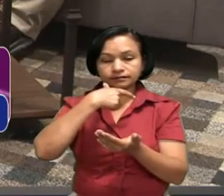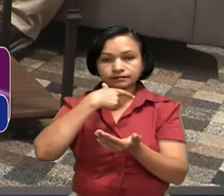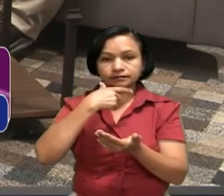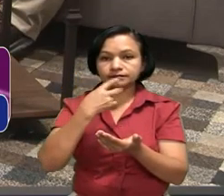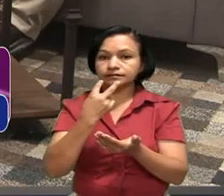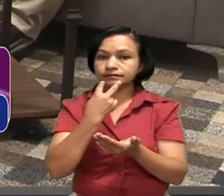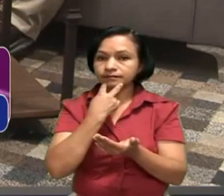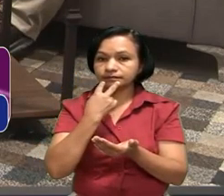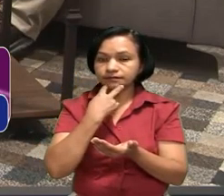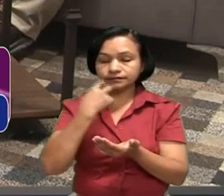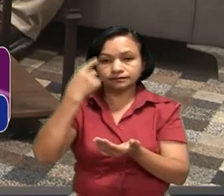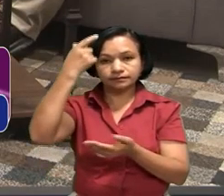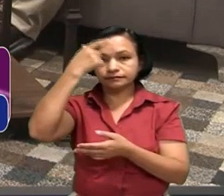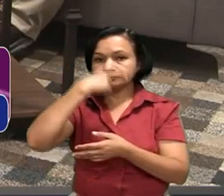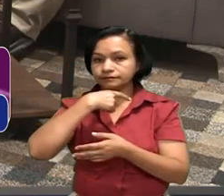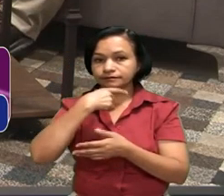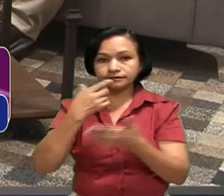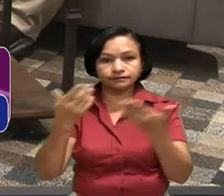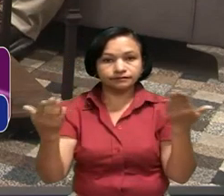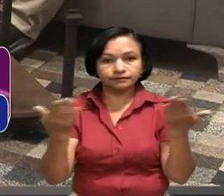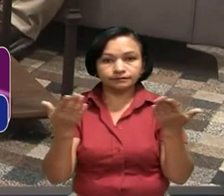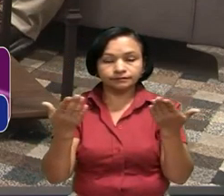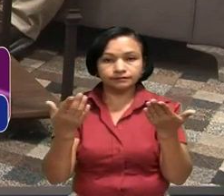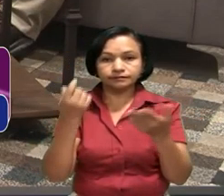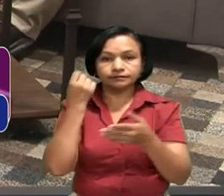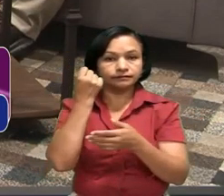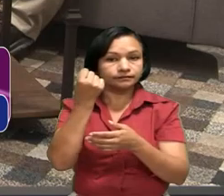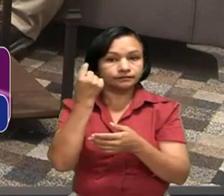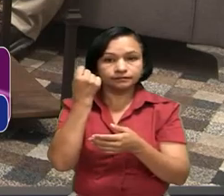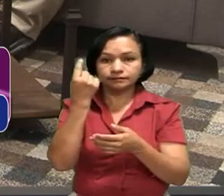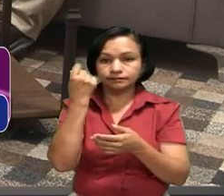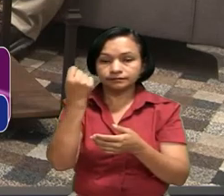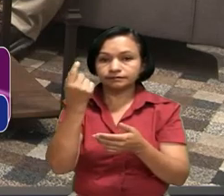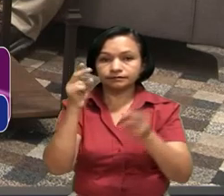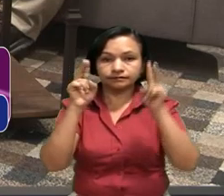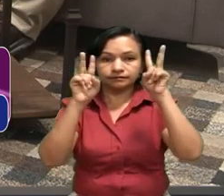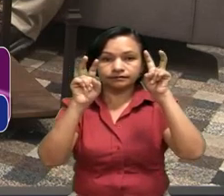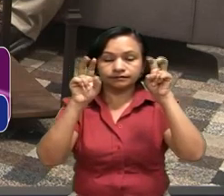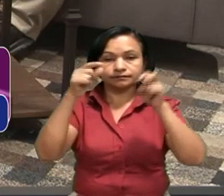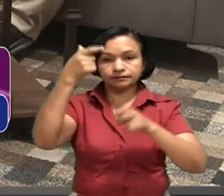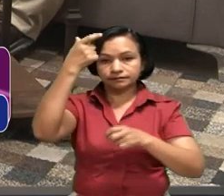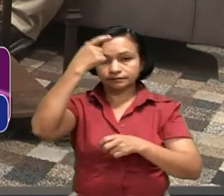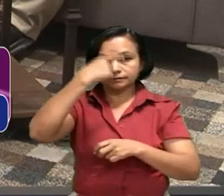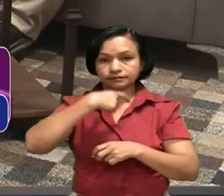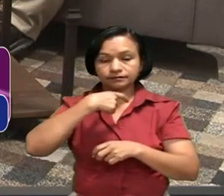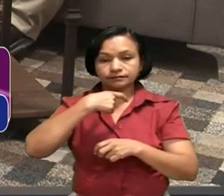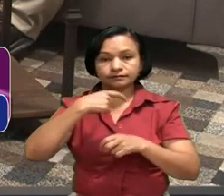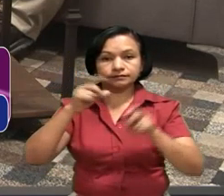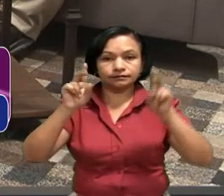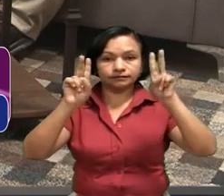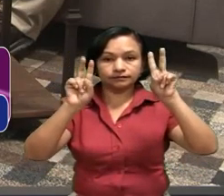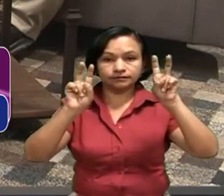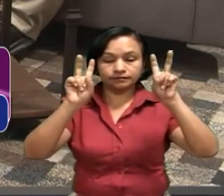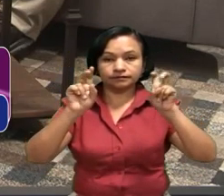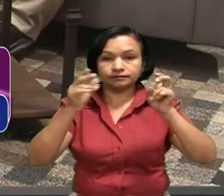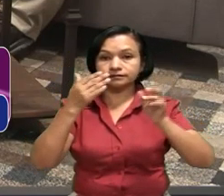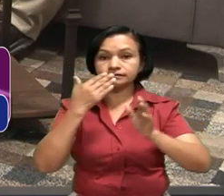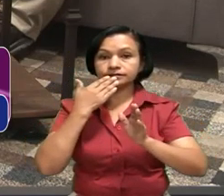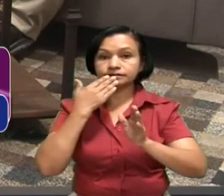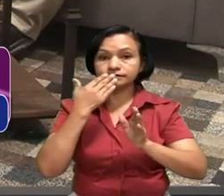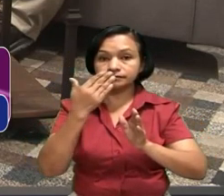de del contenido de la seriedad y del contenido de la calidad